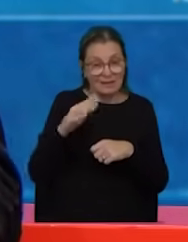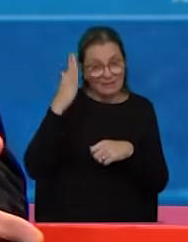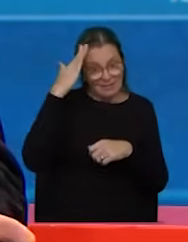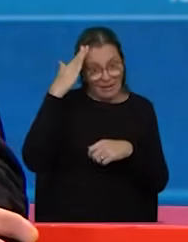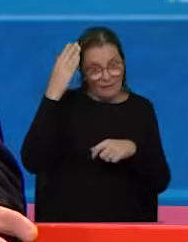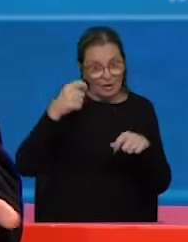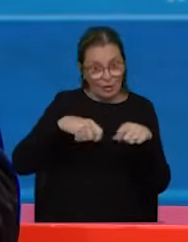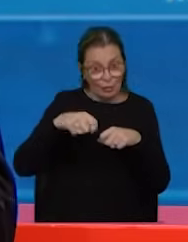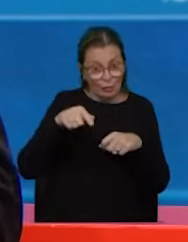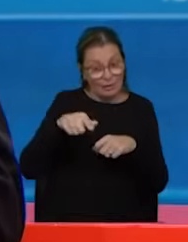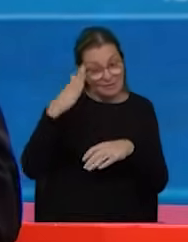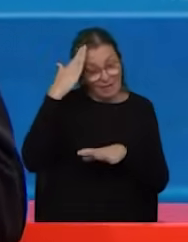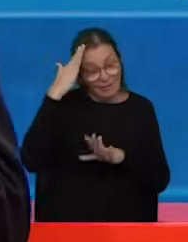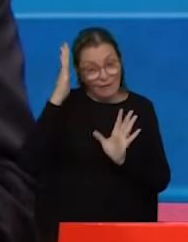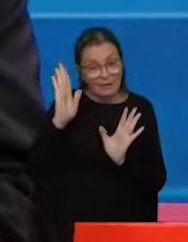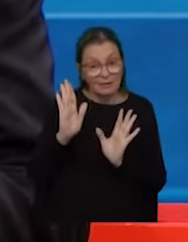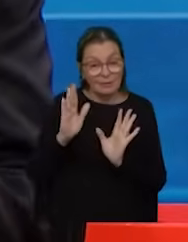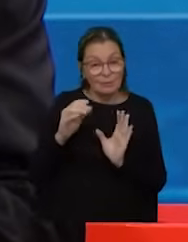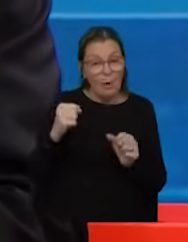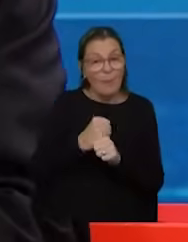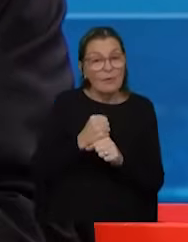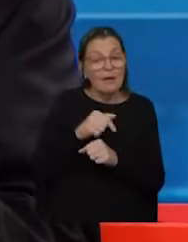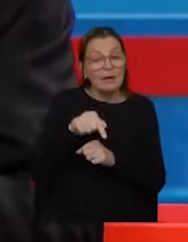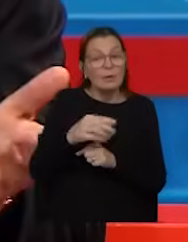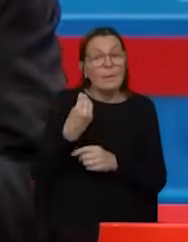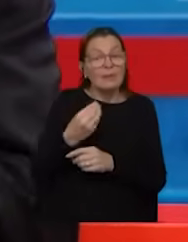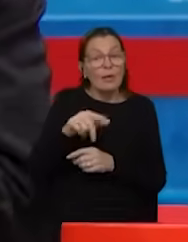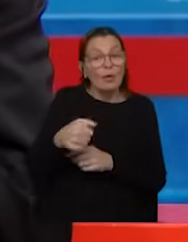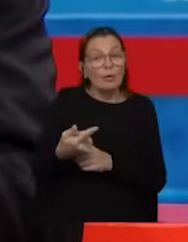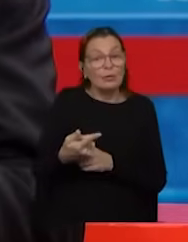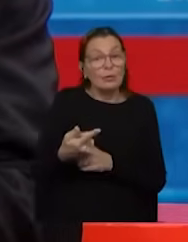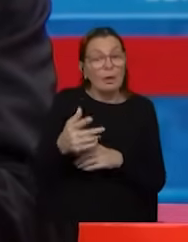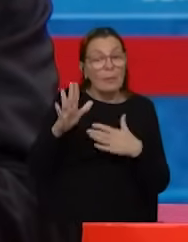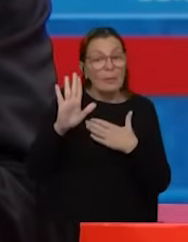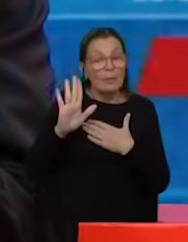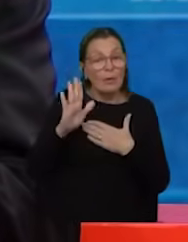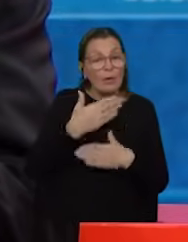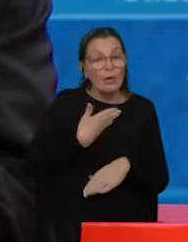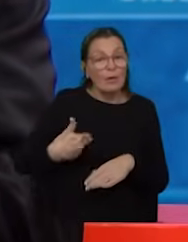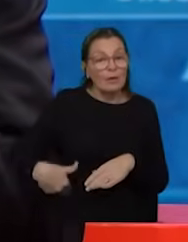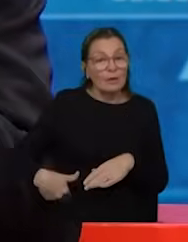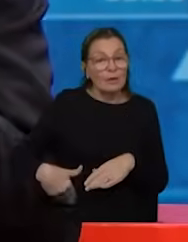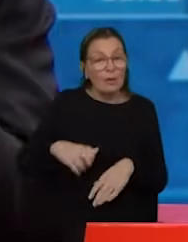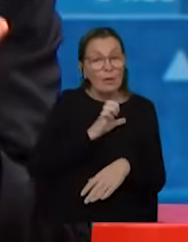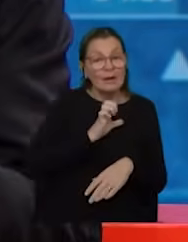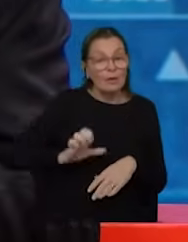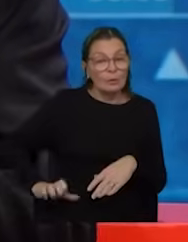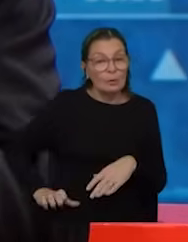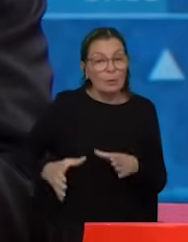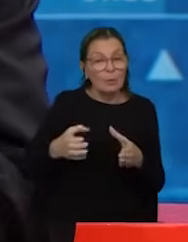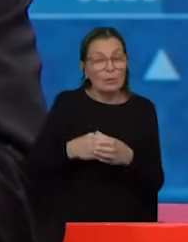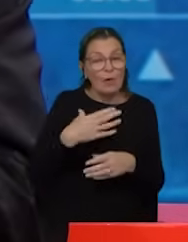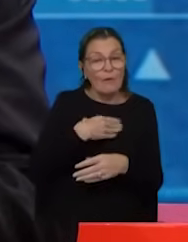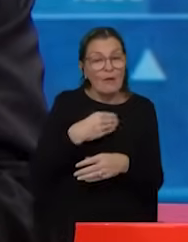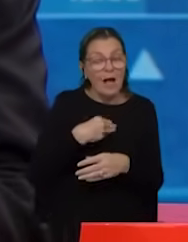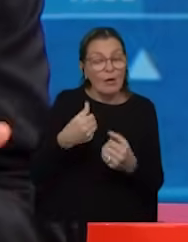definitiva Porque si y si no la prueba esto qué va a pasar todo lo otro que se comprometió el gobierno o el poder ejecutivo o el Partido Nacional con